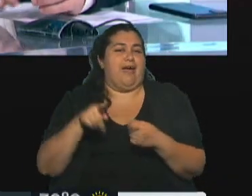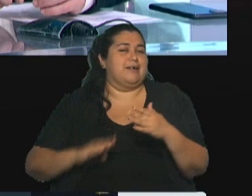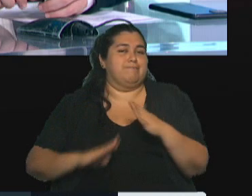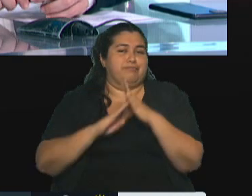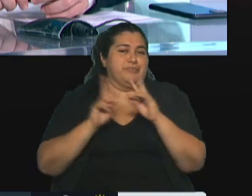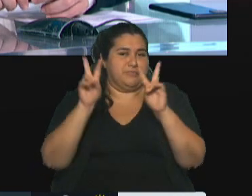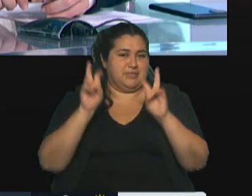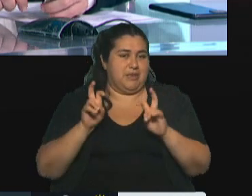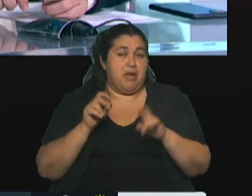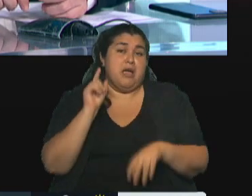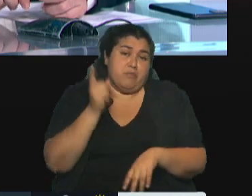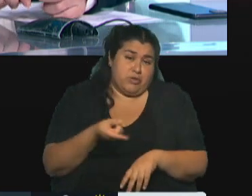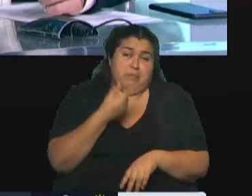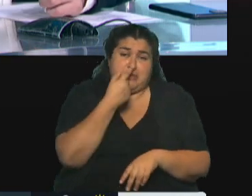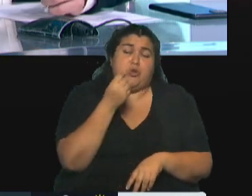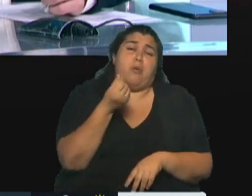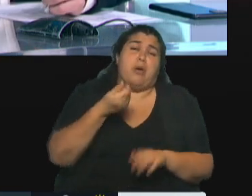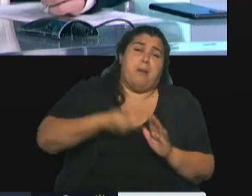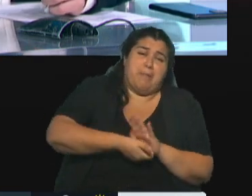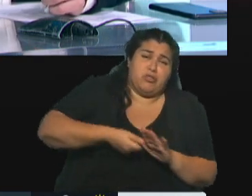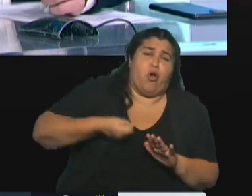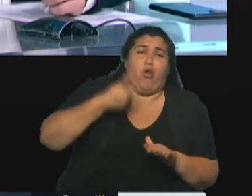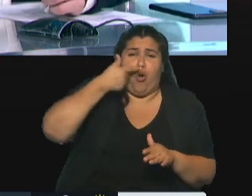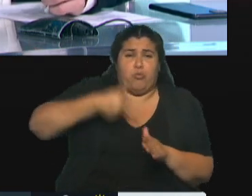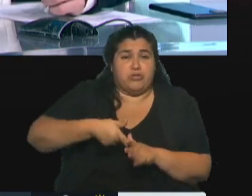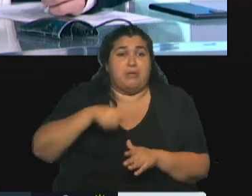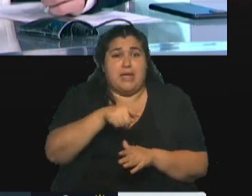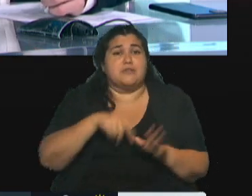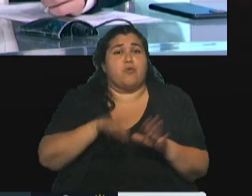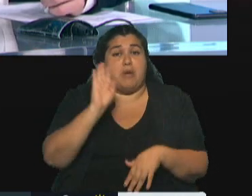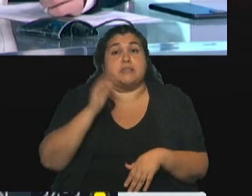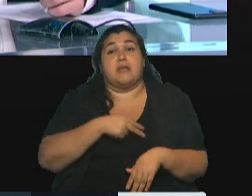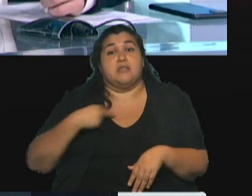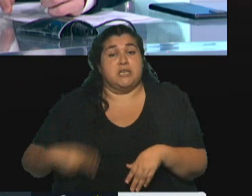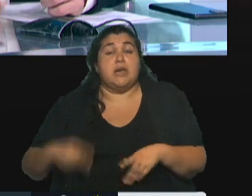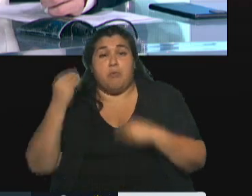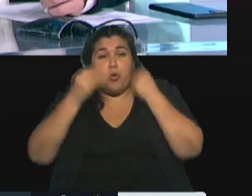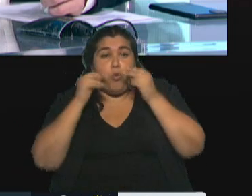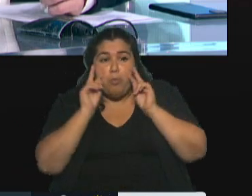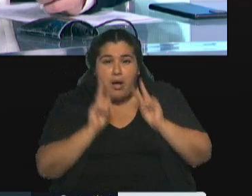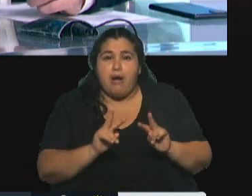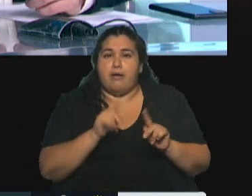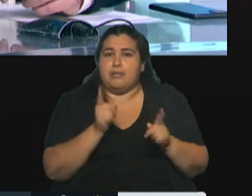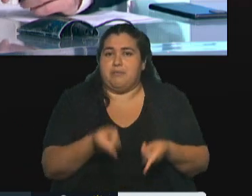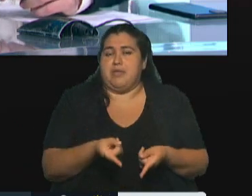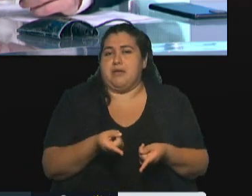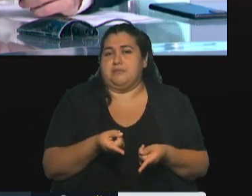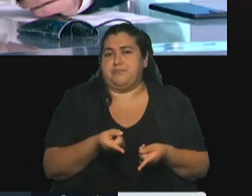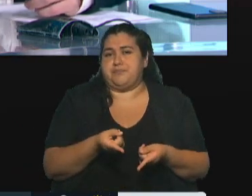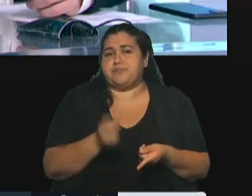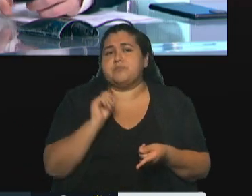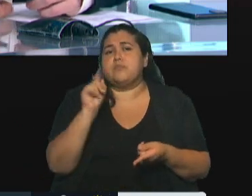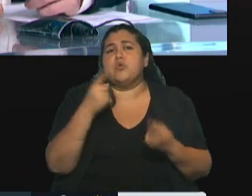particular también para lo que es petróleo y combustibles. Eso es lo que preocupa fundamentalmente a China también, que recordemos, buena parte de lo que es sus